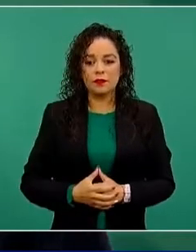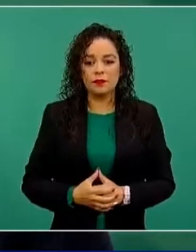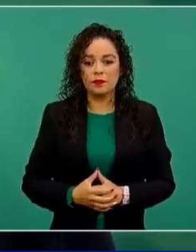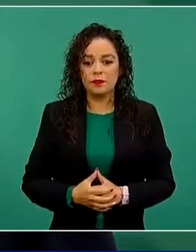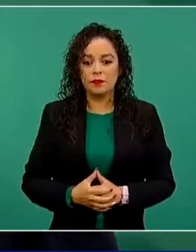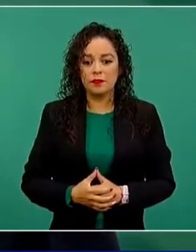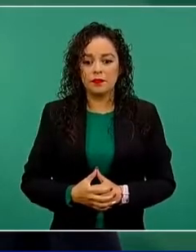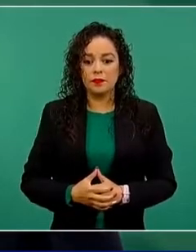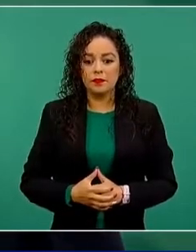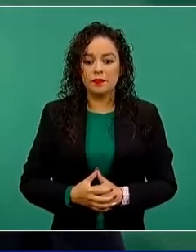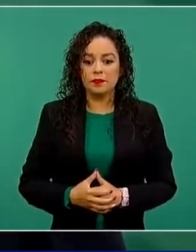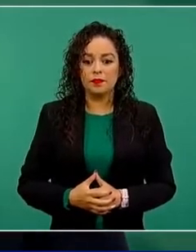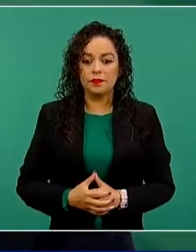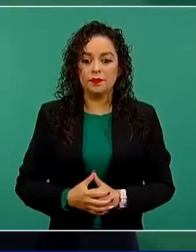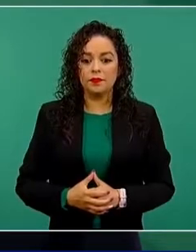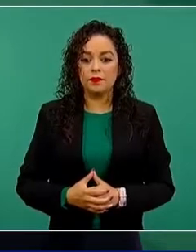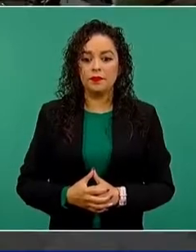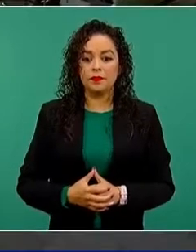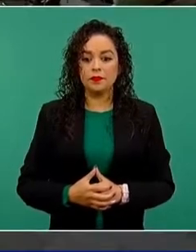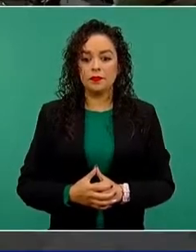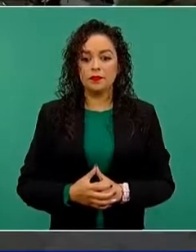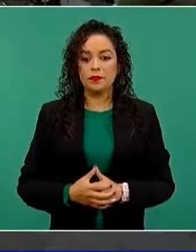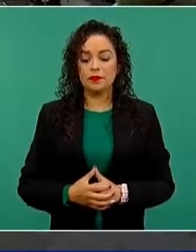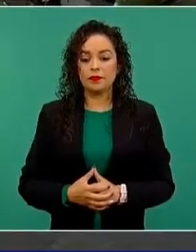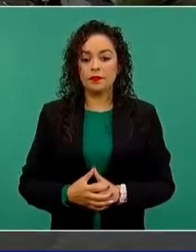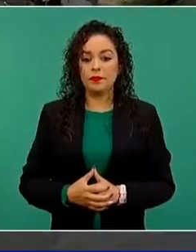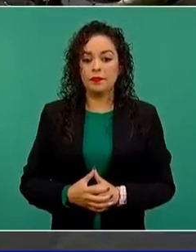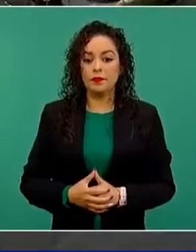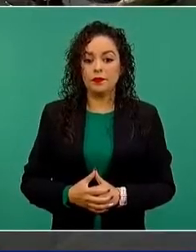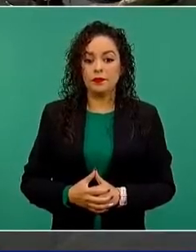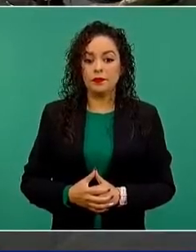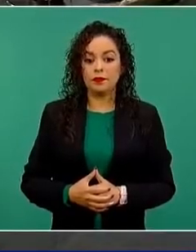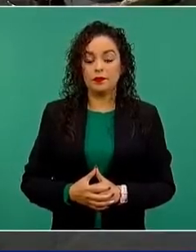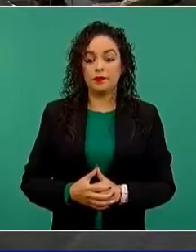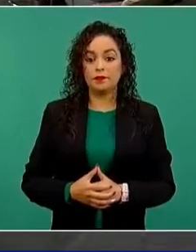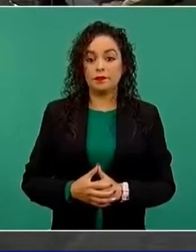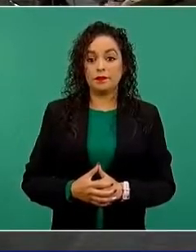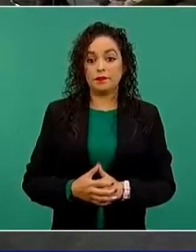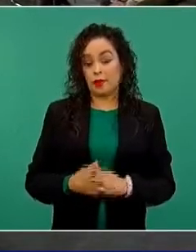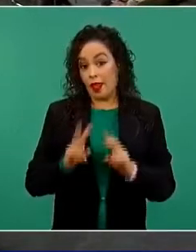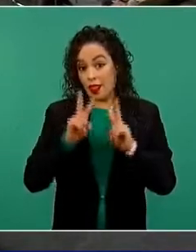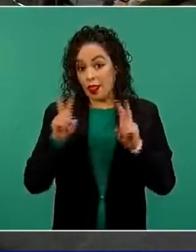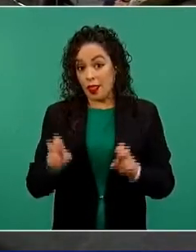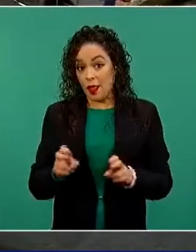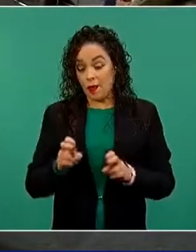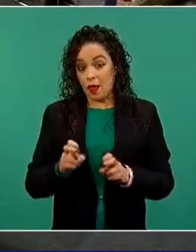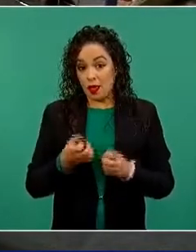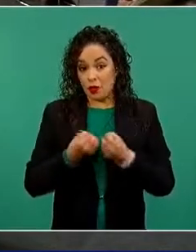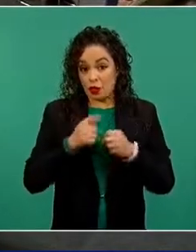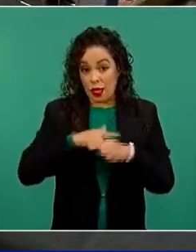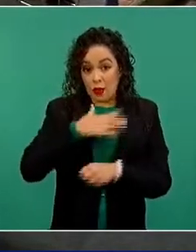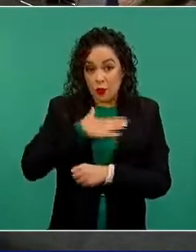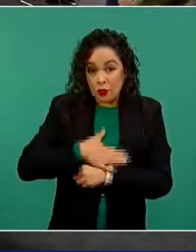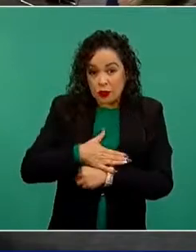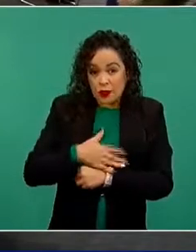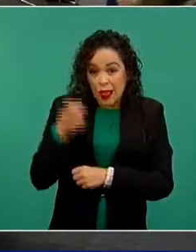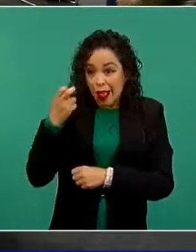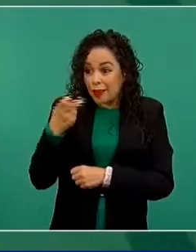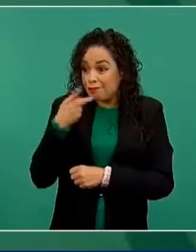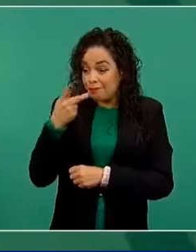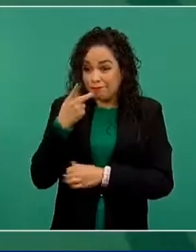No se hablaba de justicia social, no existía